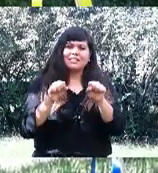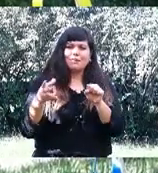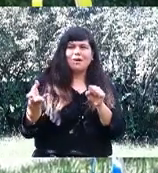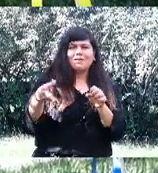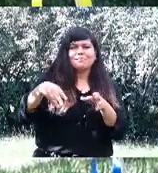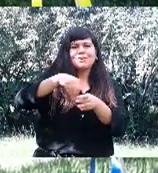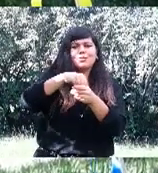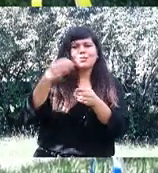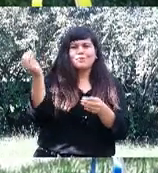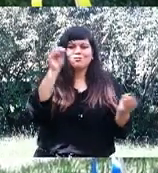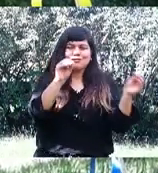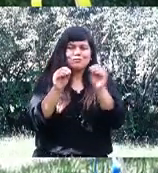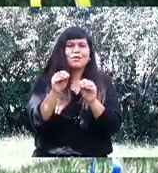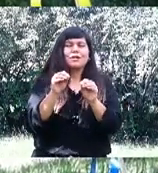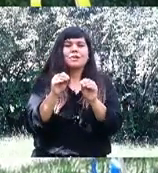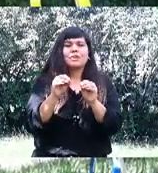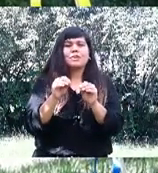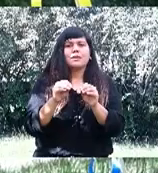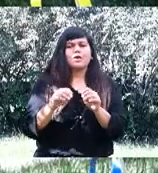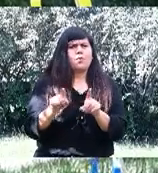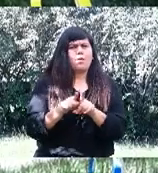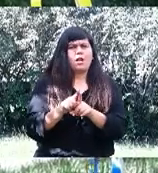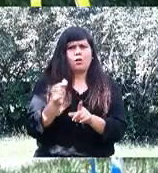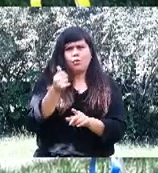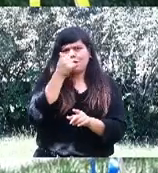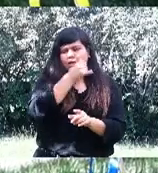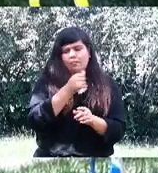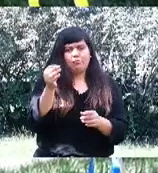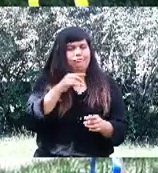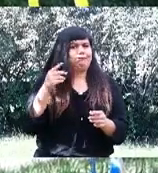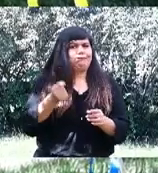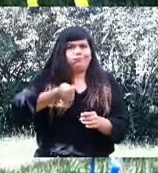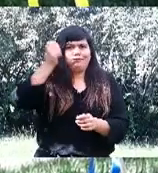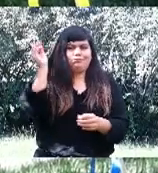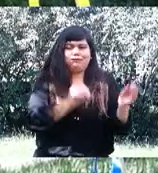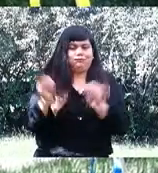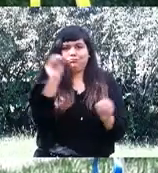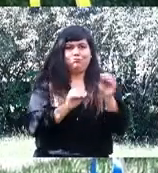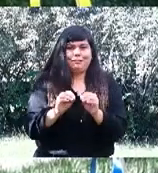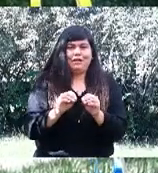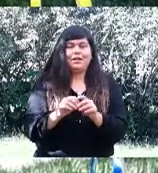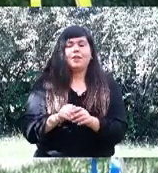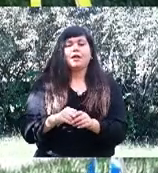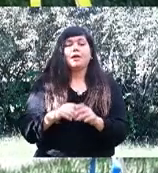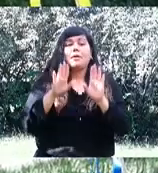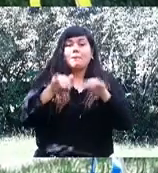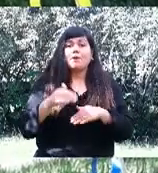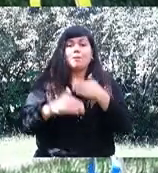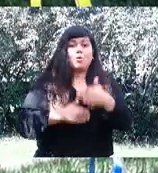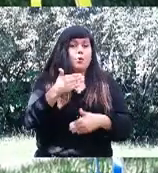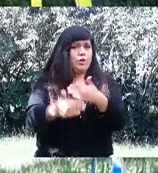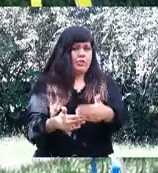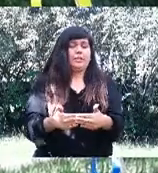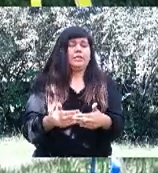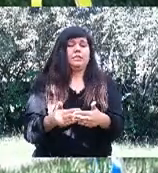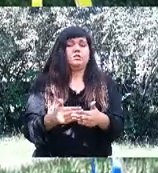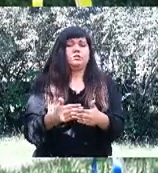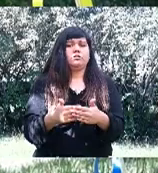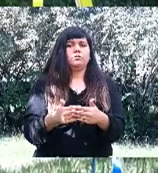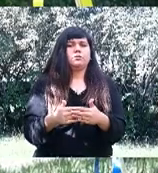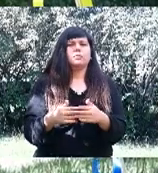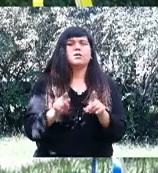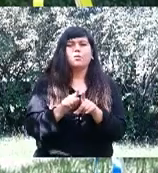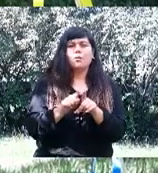la la la pudimos desarrollar ahí un poco en tiempo récord y todo esto también eh dentro del mismo proceso en el que seguimos